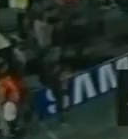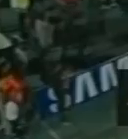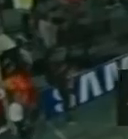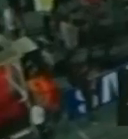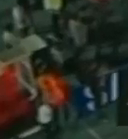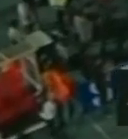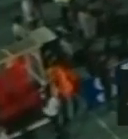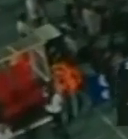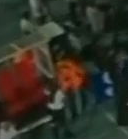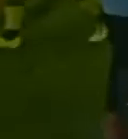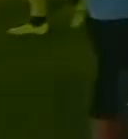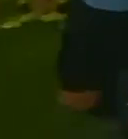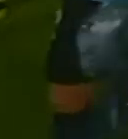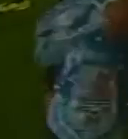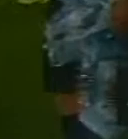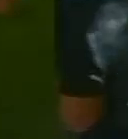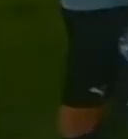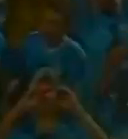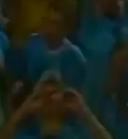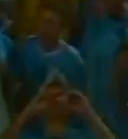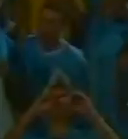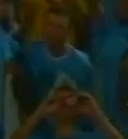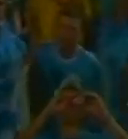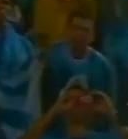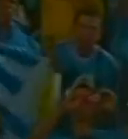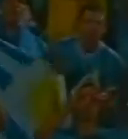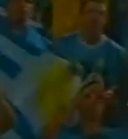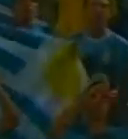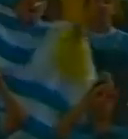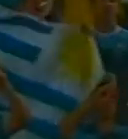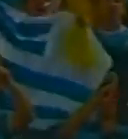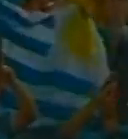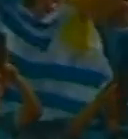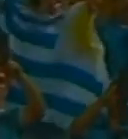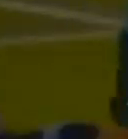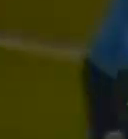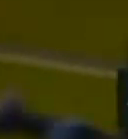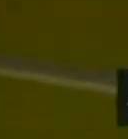Uruguay y Japón se enfrentarán en un amistoso el próximo 14 de agosto en la ciudad de Miyagi.